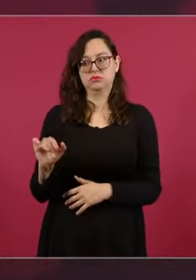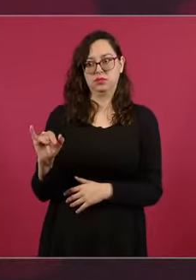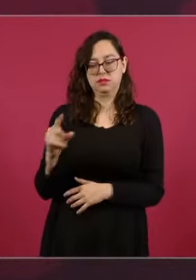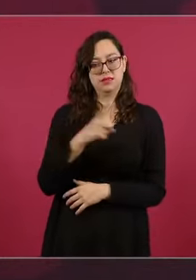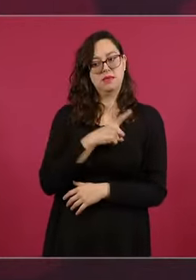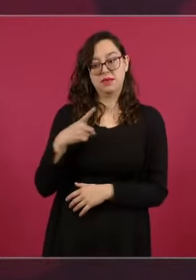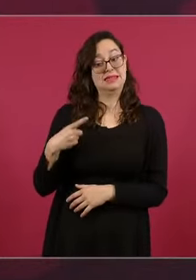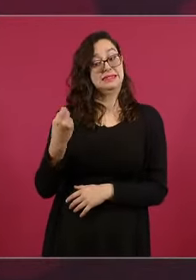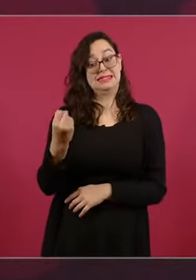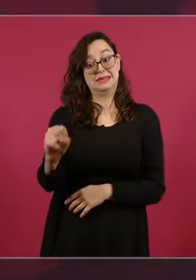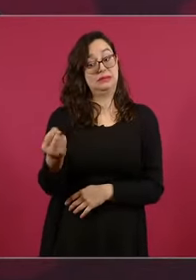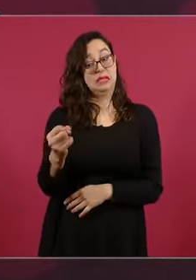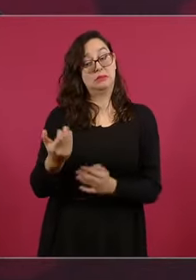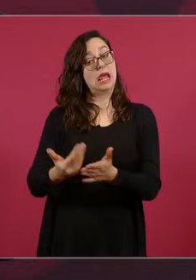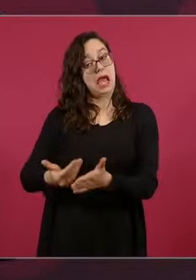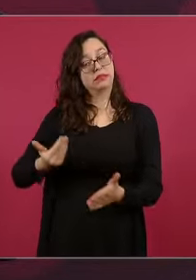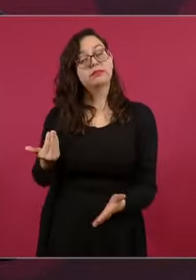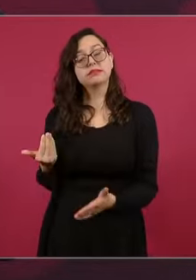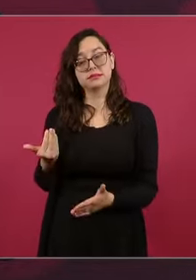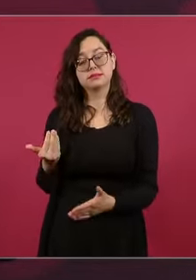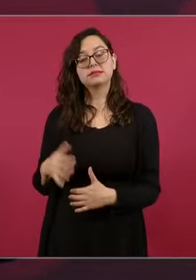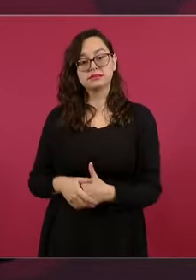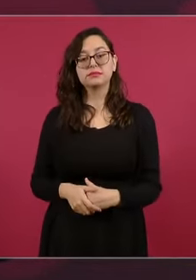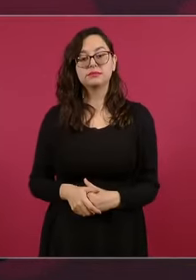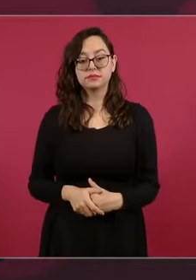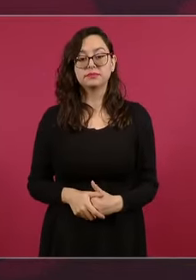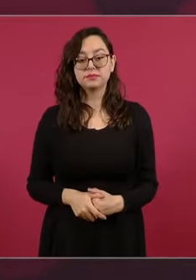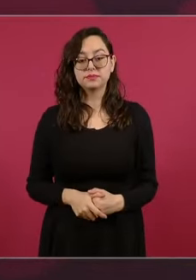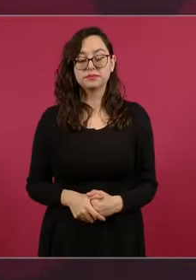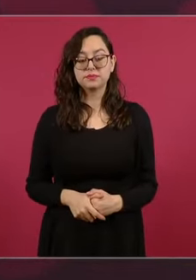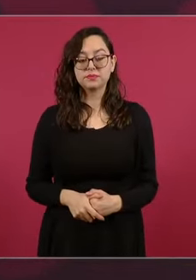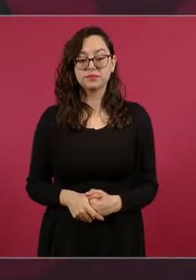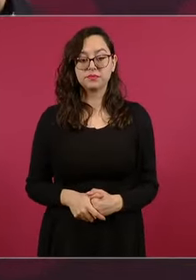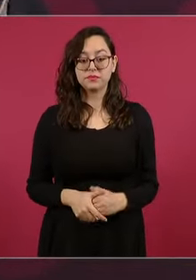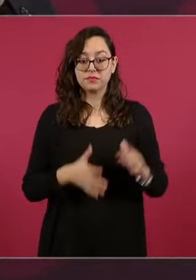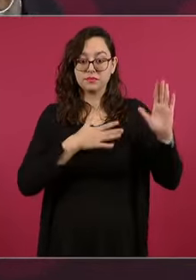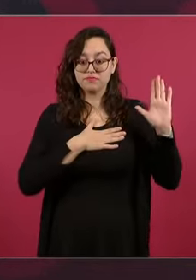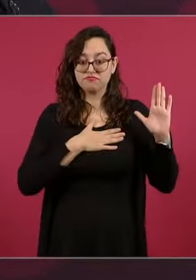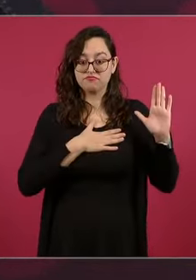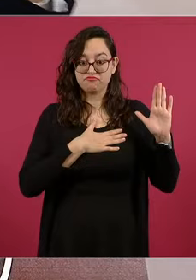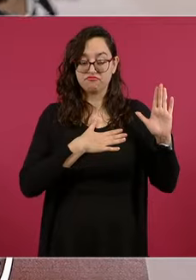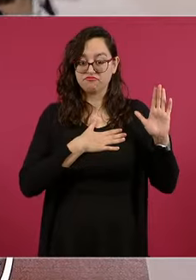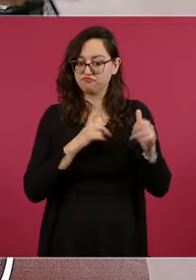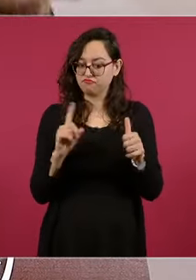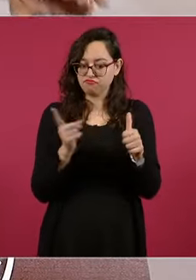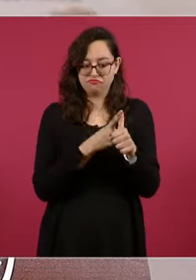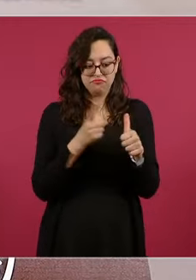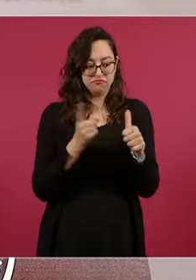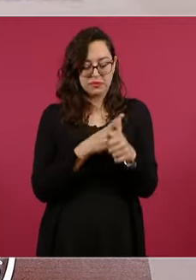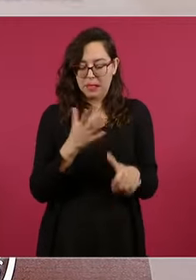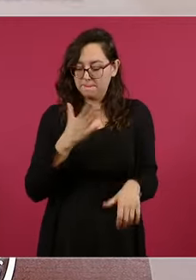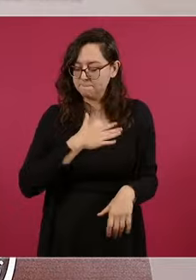termine. Antes de que yo termine. Esa es una prioridad que tengo.